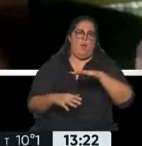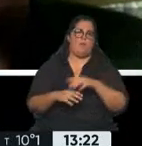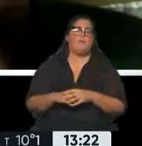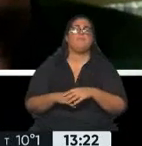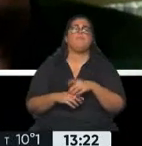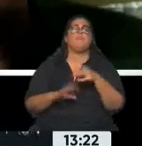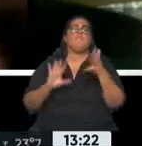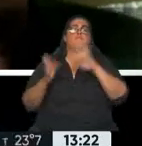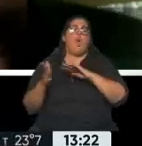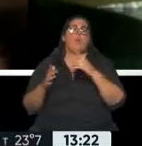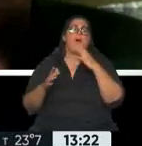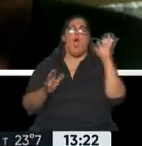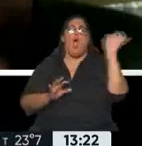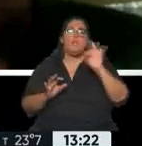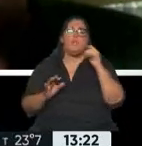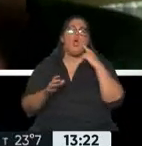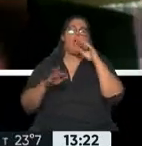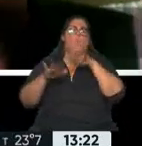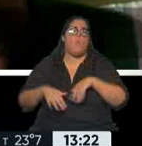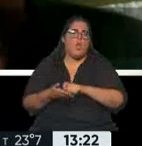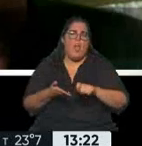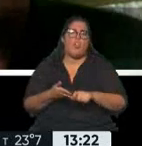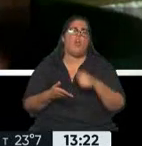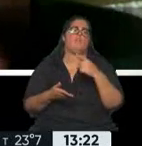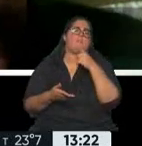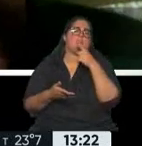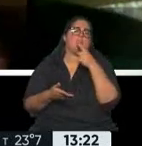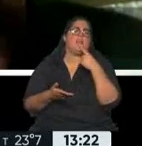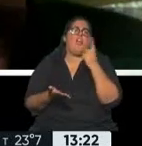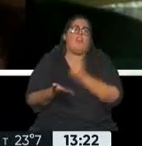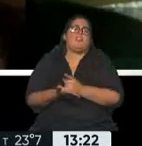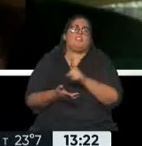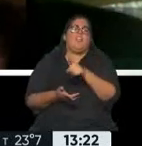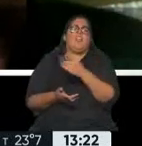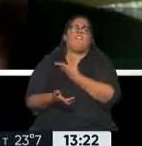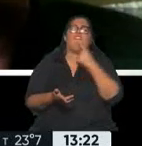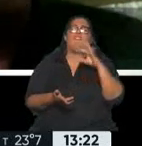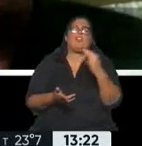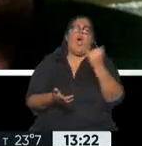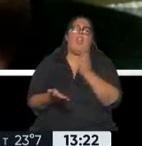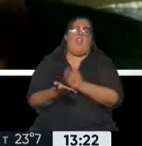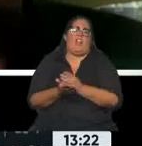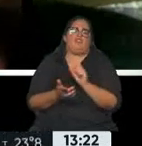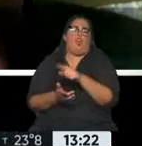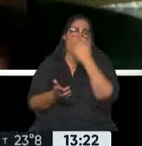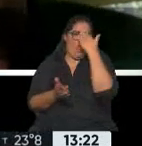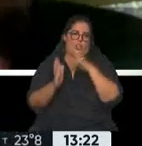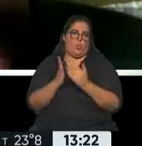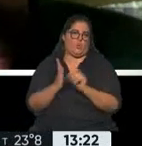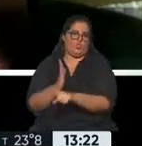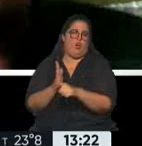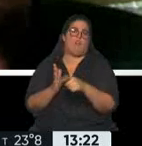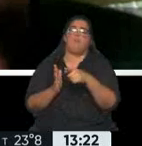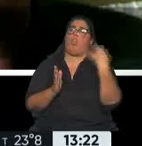opinion suggests they're on their road to finding that a fetus has constitutionally protected rights, which would